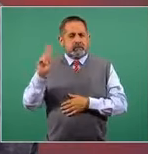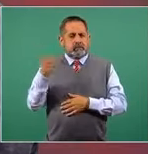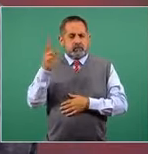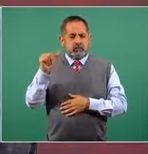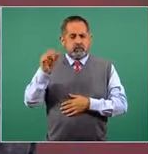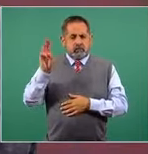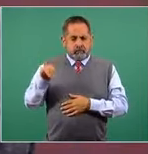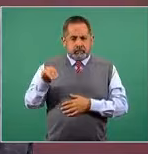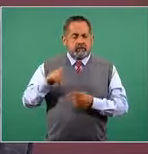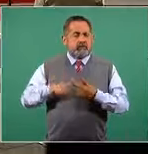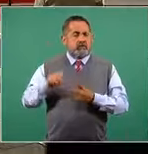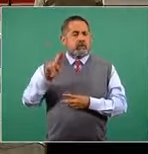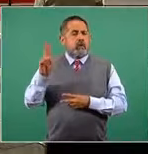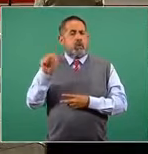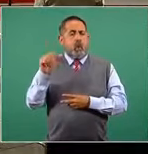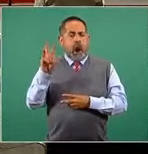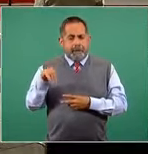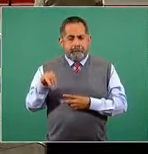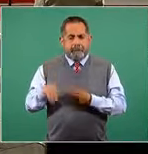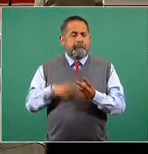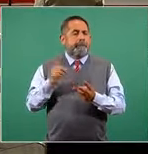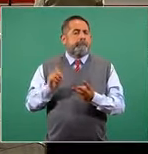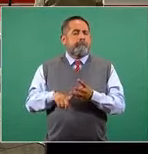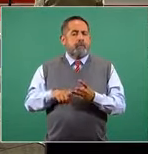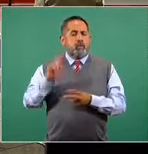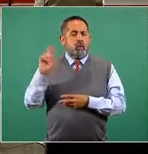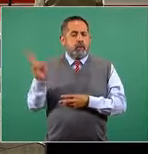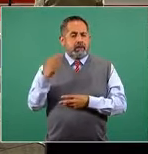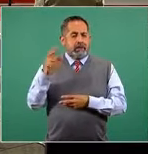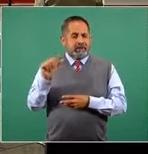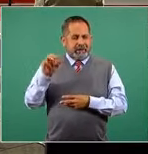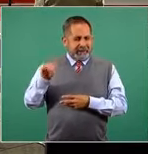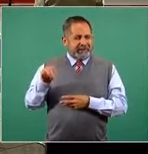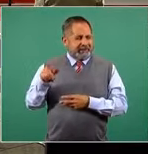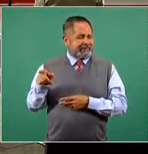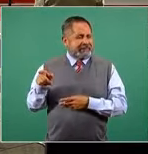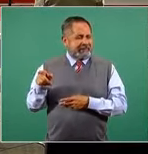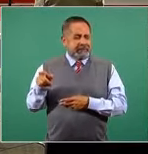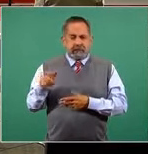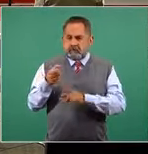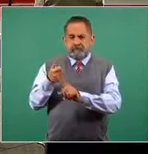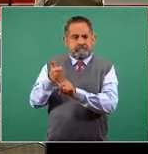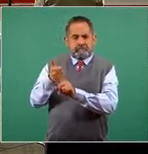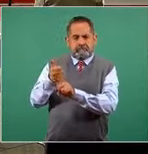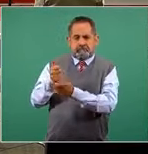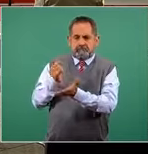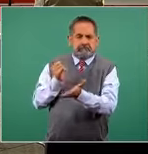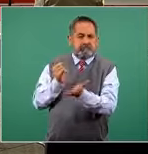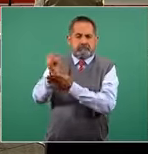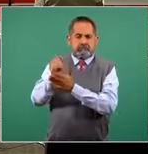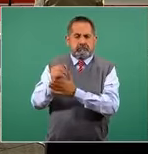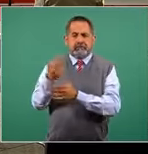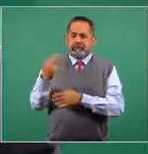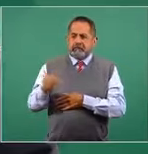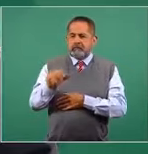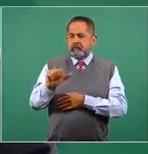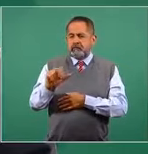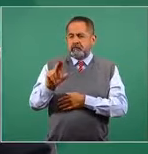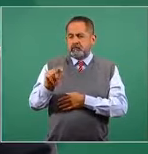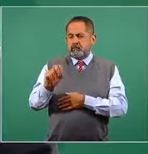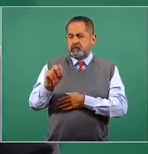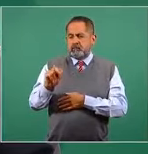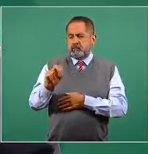México, la UAM, la Universidad Autónoma Metropolitana, muchas tienen autonomía y por lo tanto tienen la